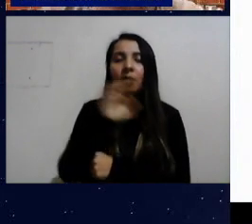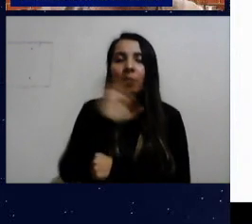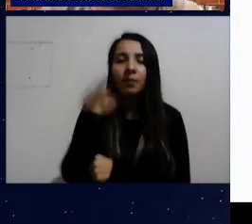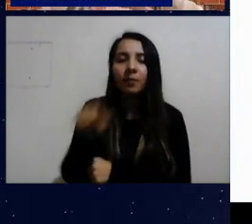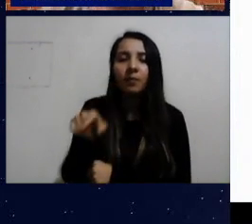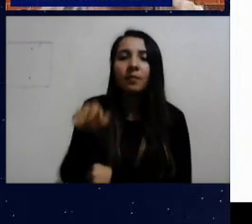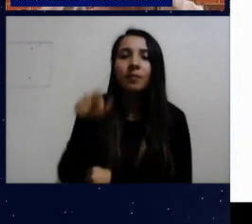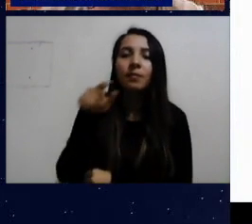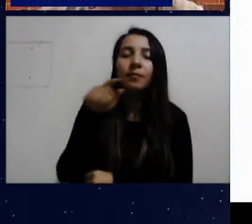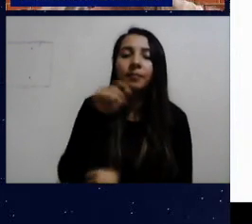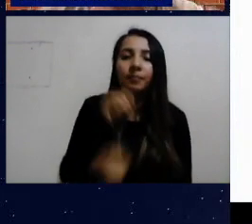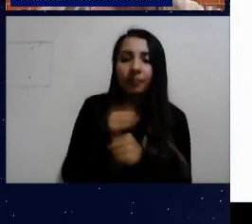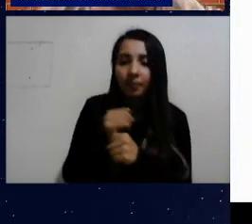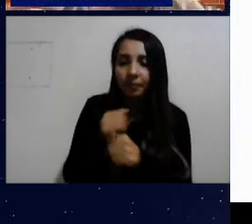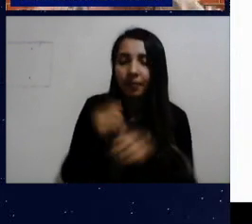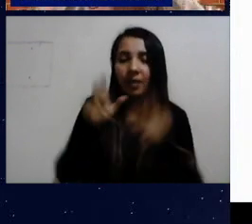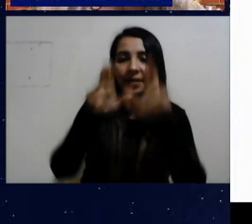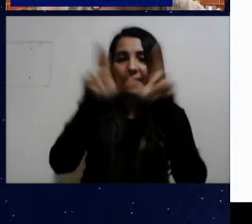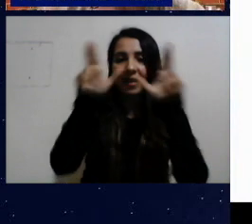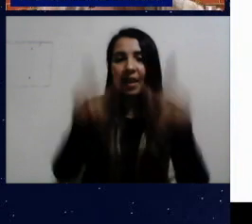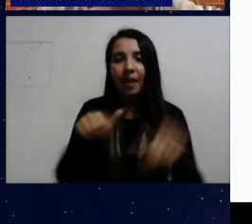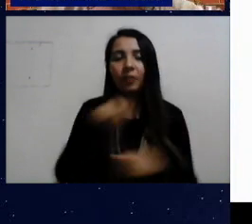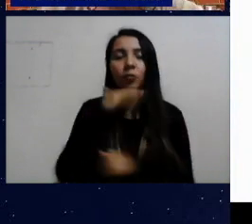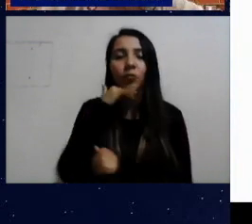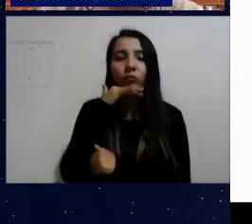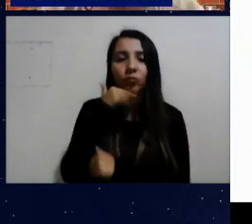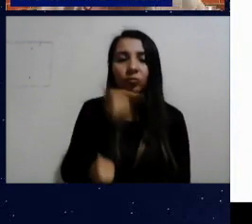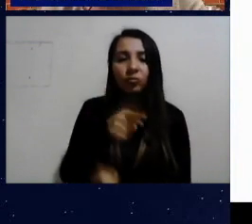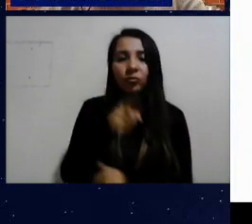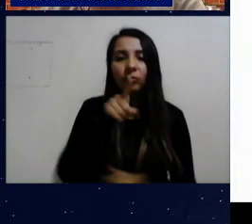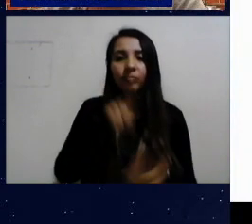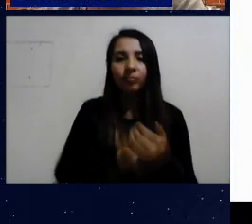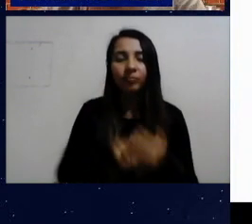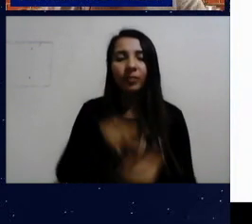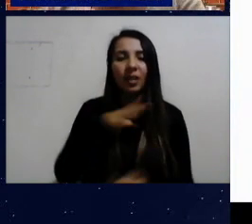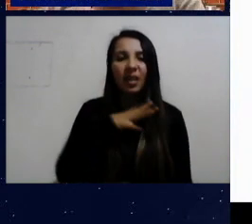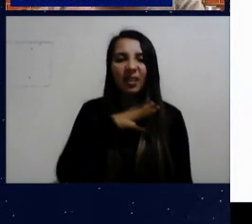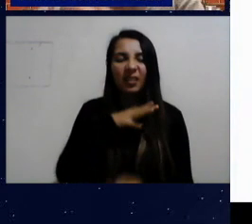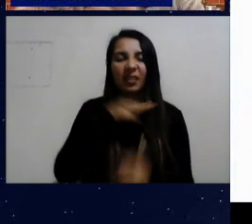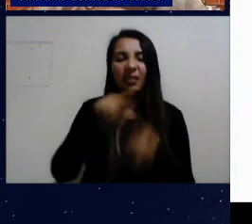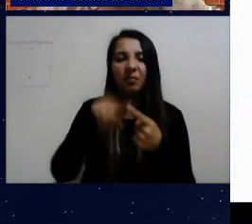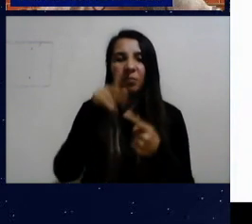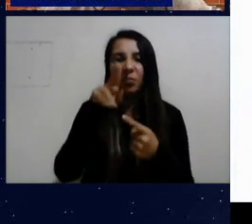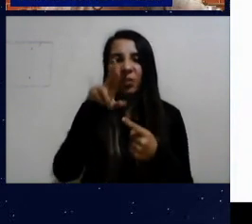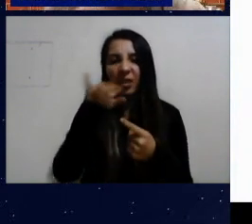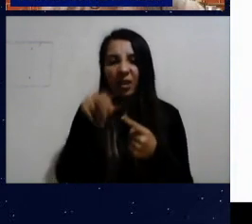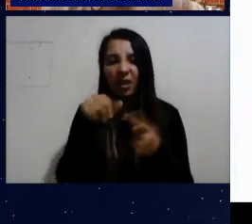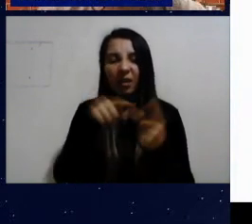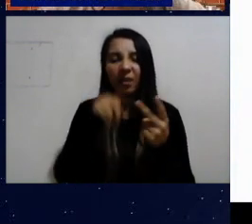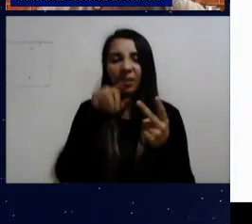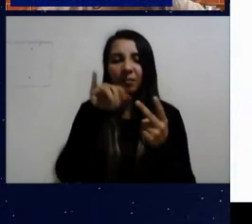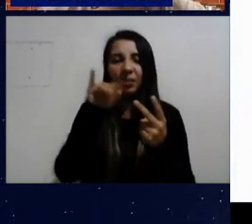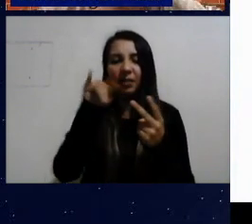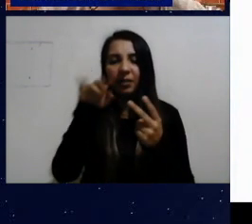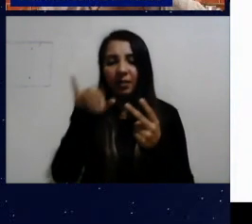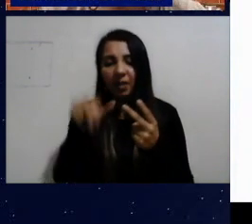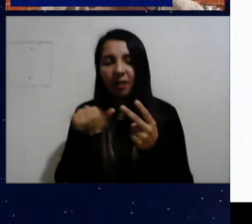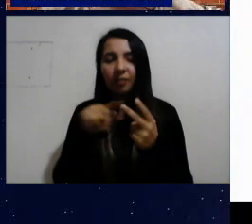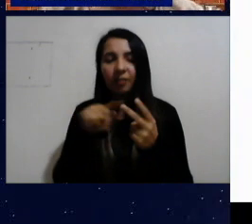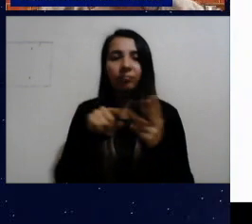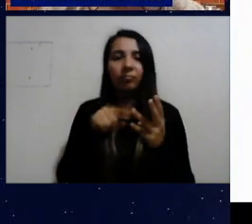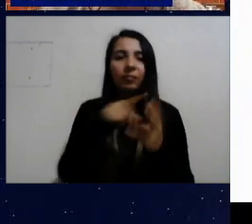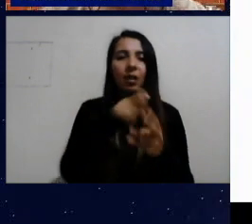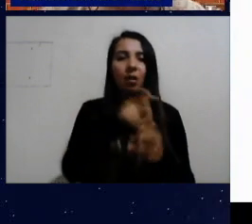que mostraron que a partir de unas muestras de hielo sucio, pero que contenían pirimidina y purina, se